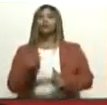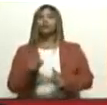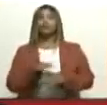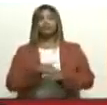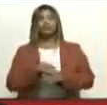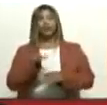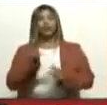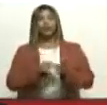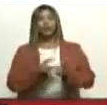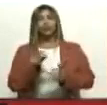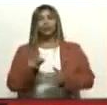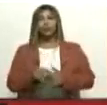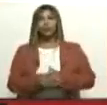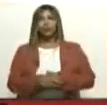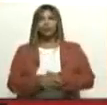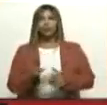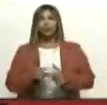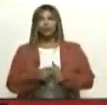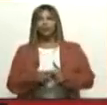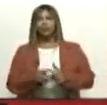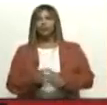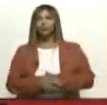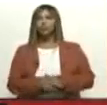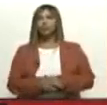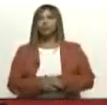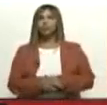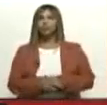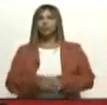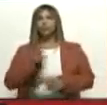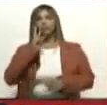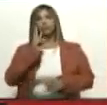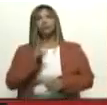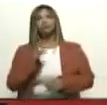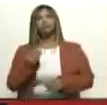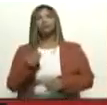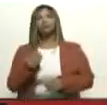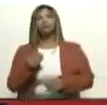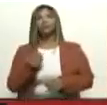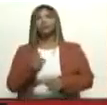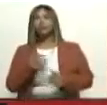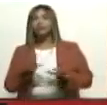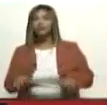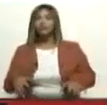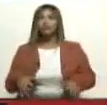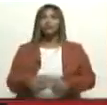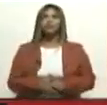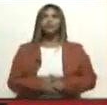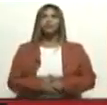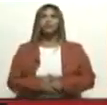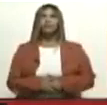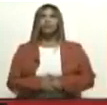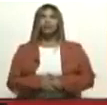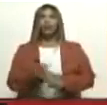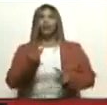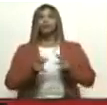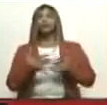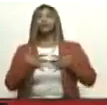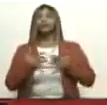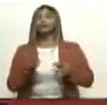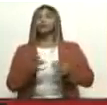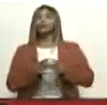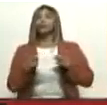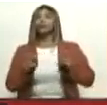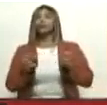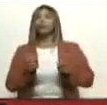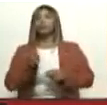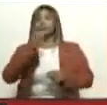2020. Entonces, resulta ser que vemos mucha ansia y la gente está muy interesada por todos esos